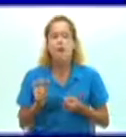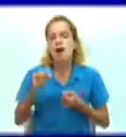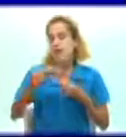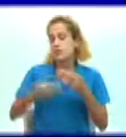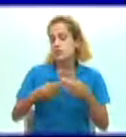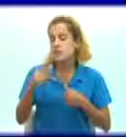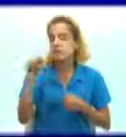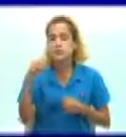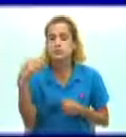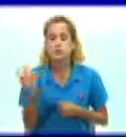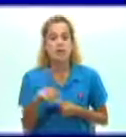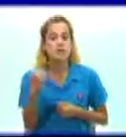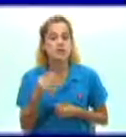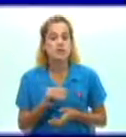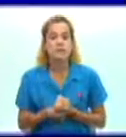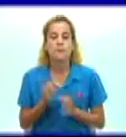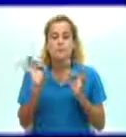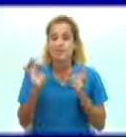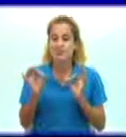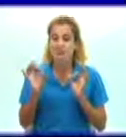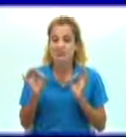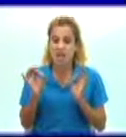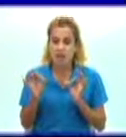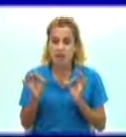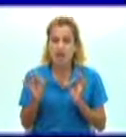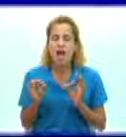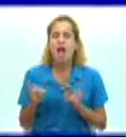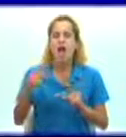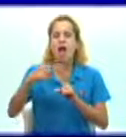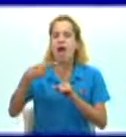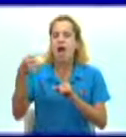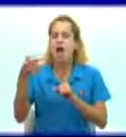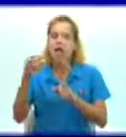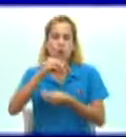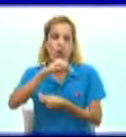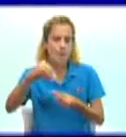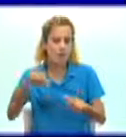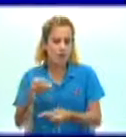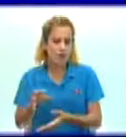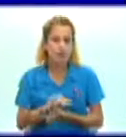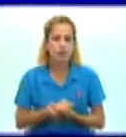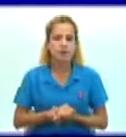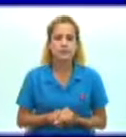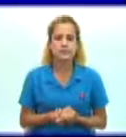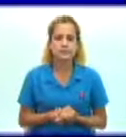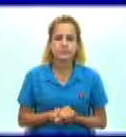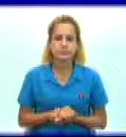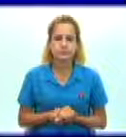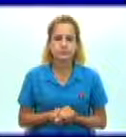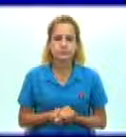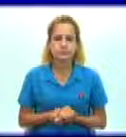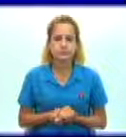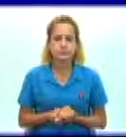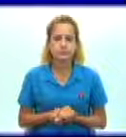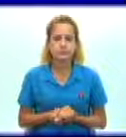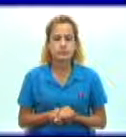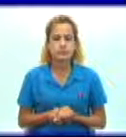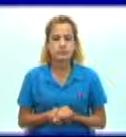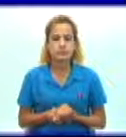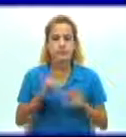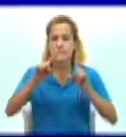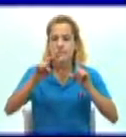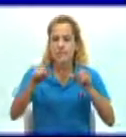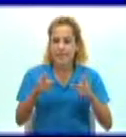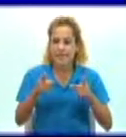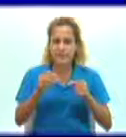ejercicios. Siempre que es un ejercicio de cálculo combinado. Si se combinan las operaciones de cálculo con el signo de agrupación, que es el